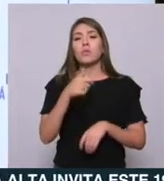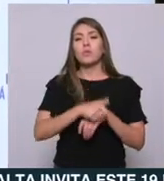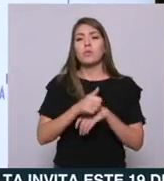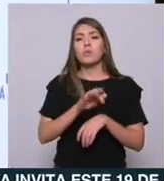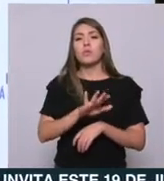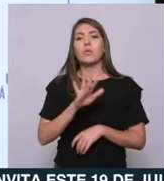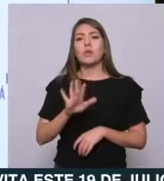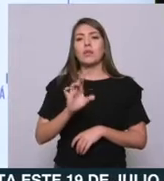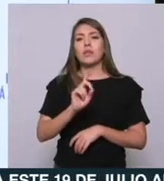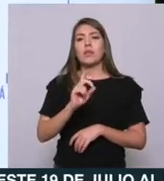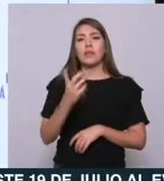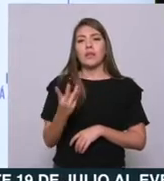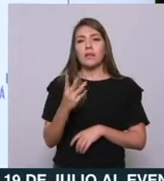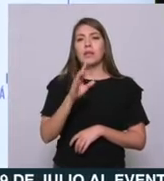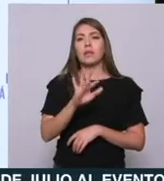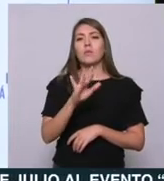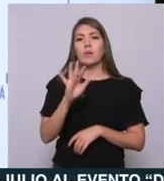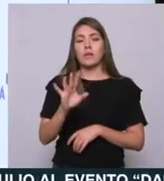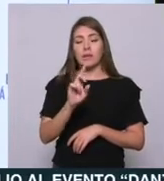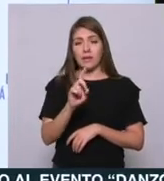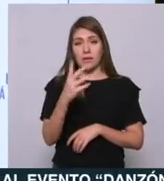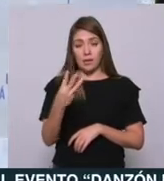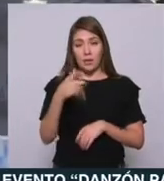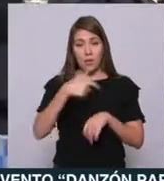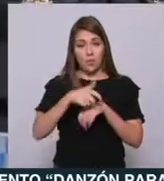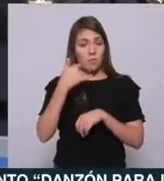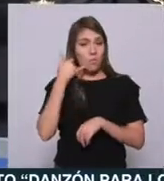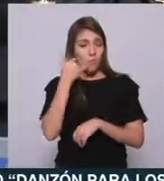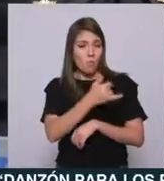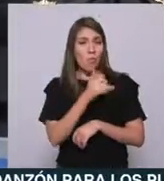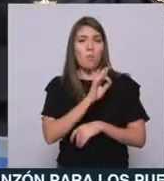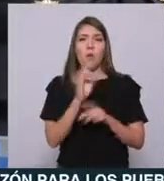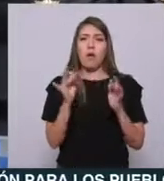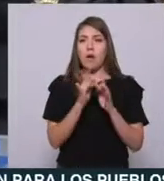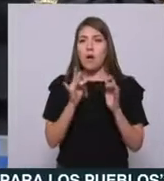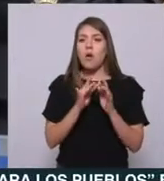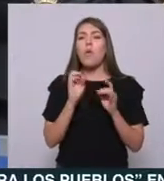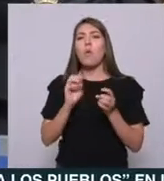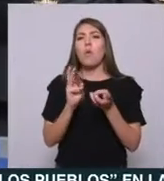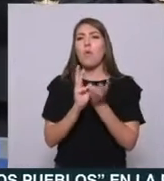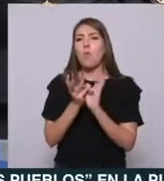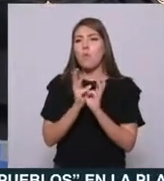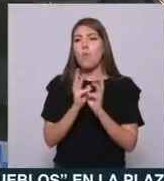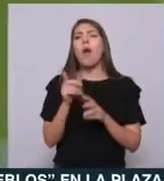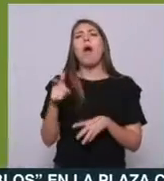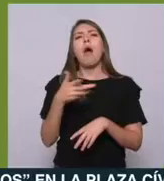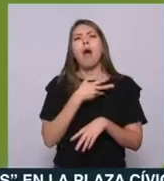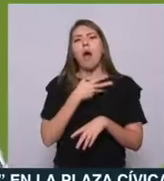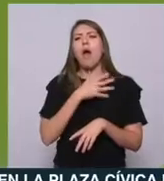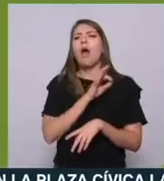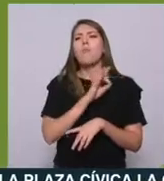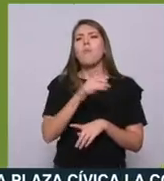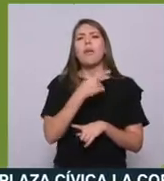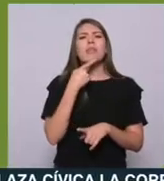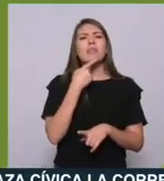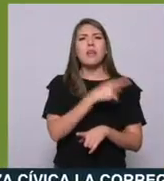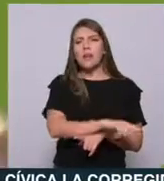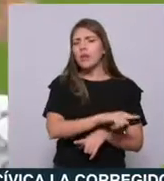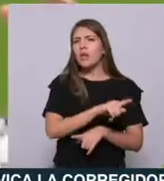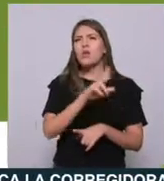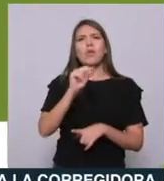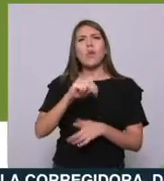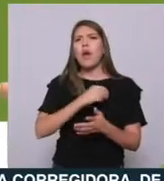55 33 55 33 y por WhatsApp, se atenderá a las víctimas de manera anónima. Lo estamos